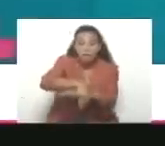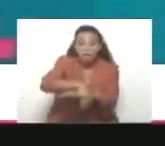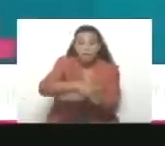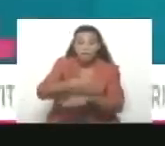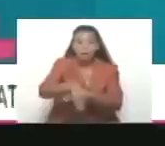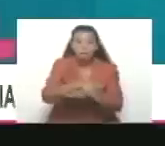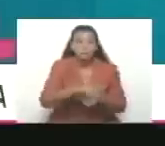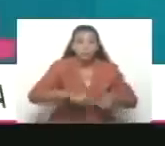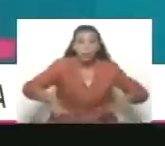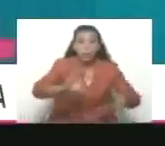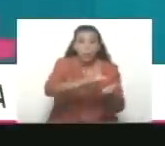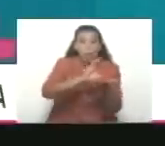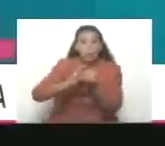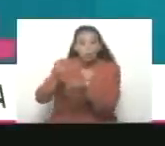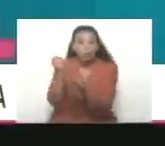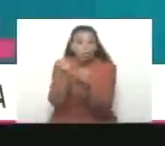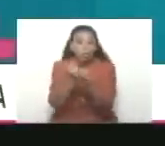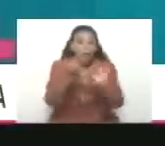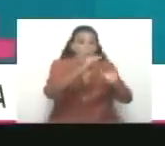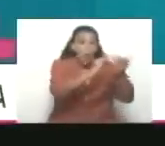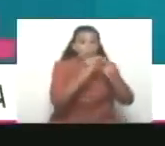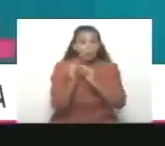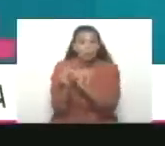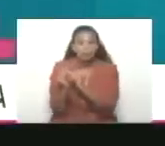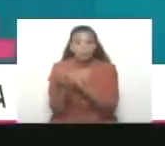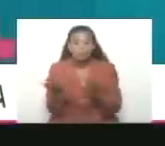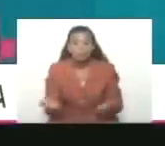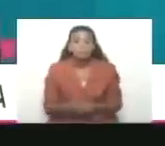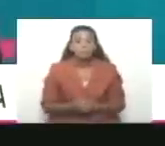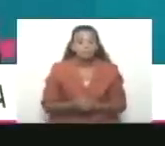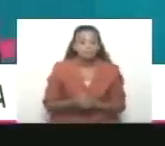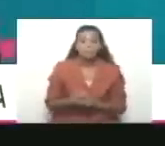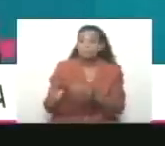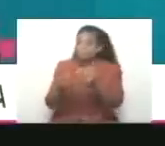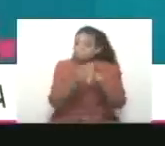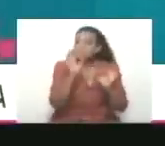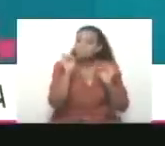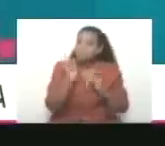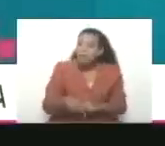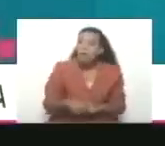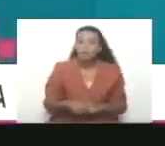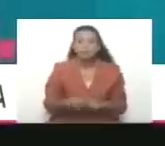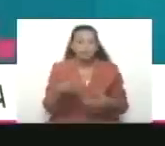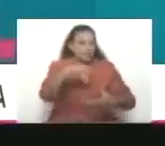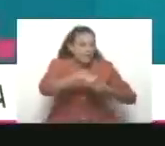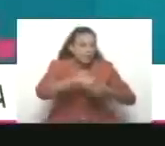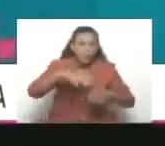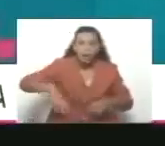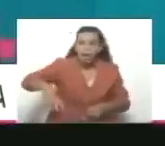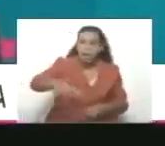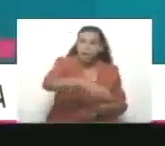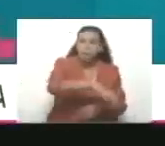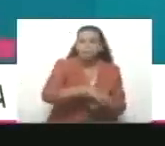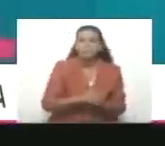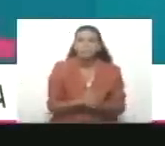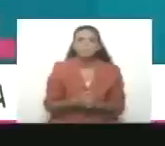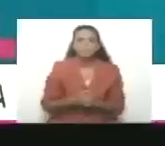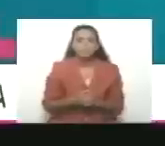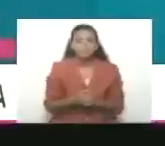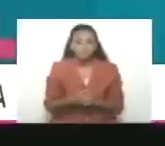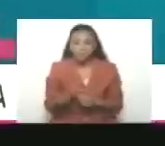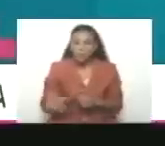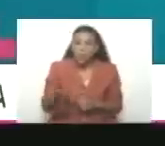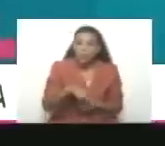jefas equipos de trabajo en la calle en la comunidad en la zona